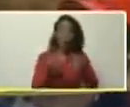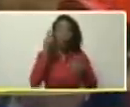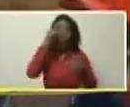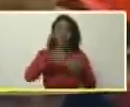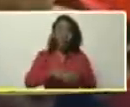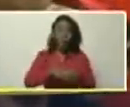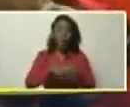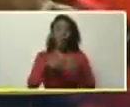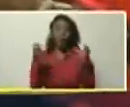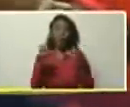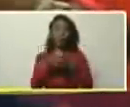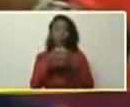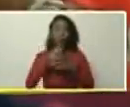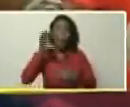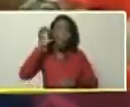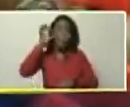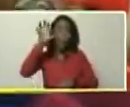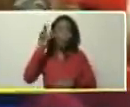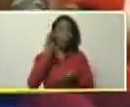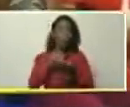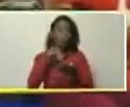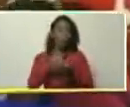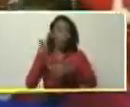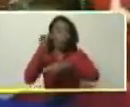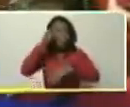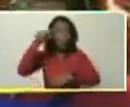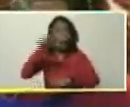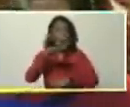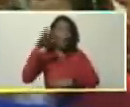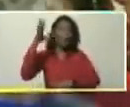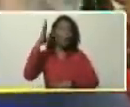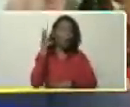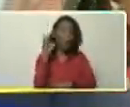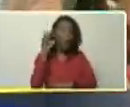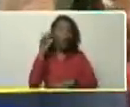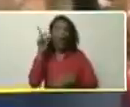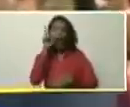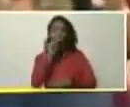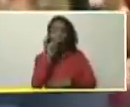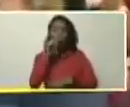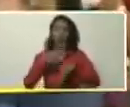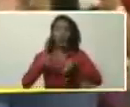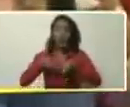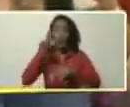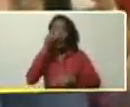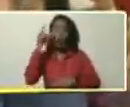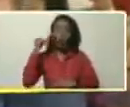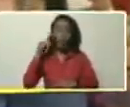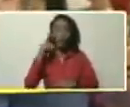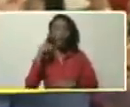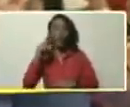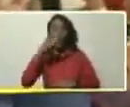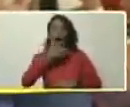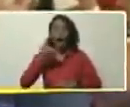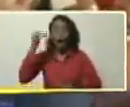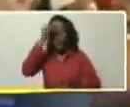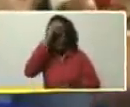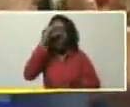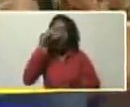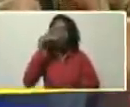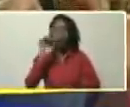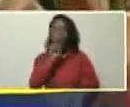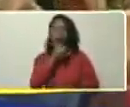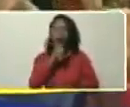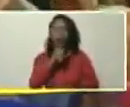de la patria, la candidatura del pueblo, de las mujeres, de los hombres, de los niños, las niñas, de los adultos mayores, de